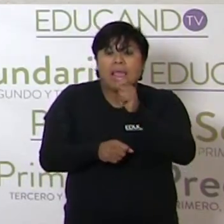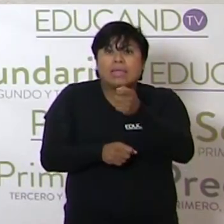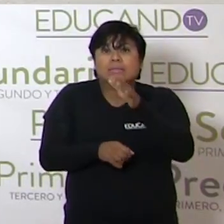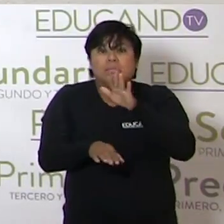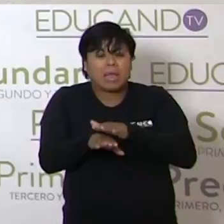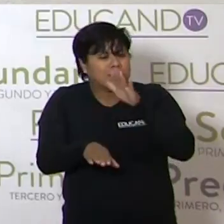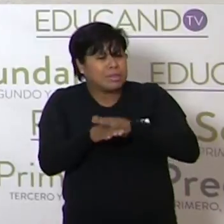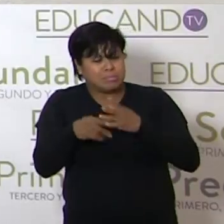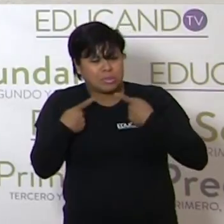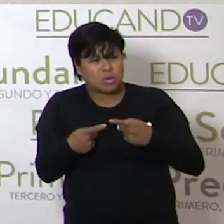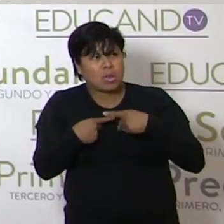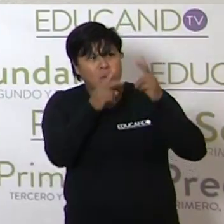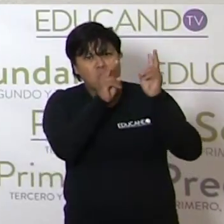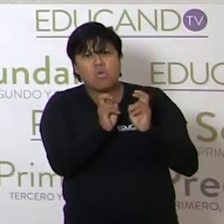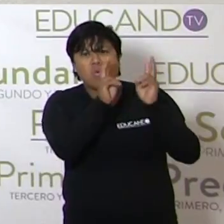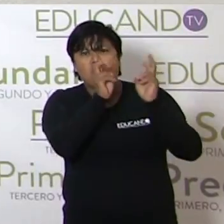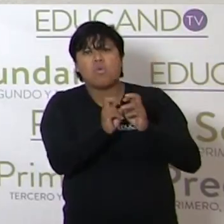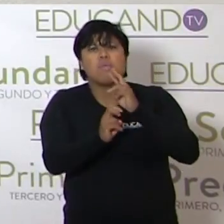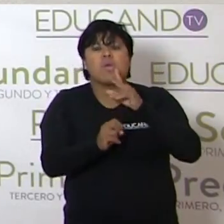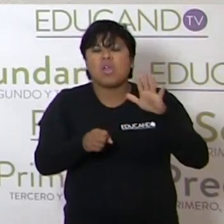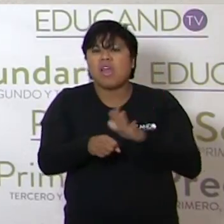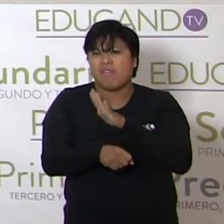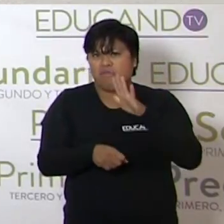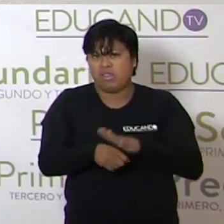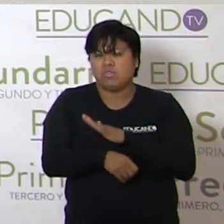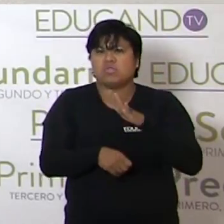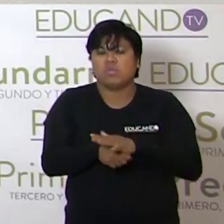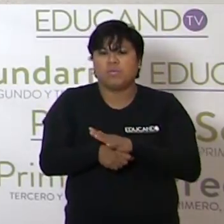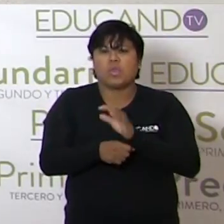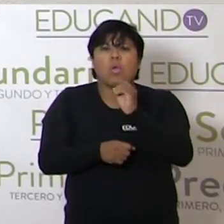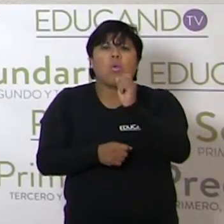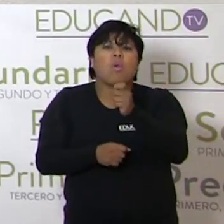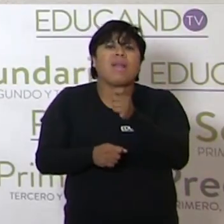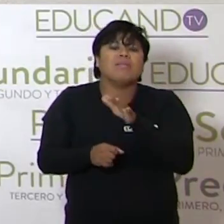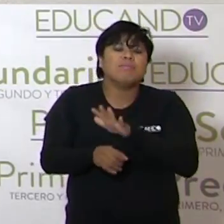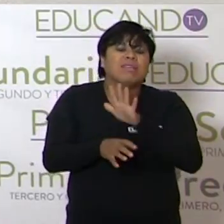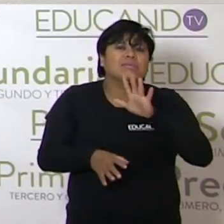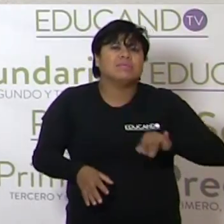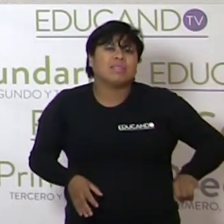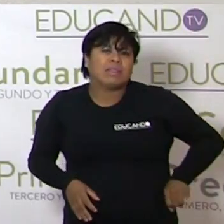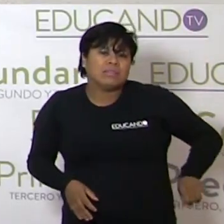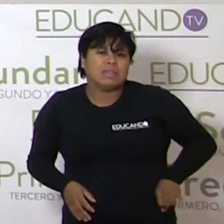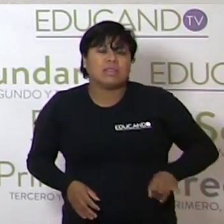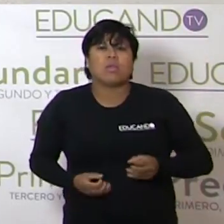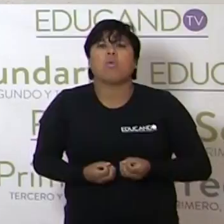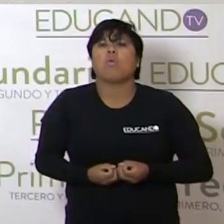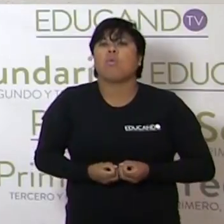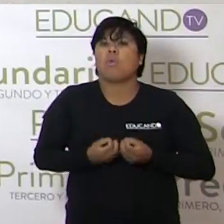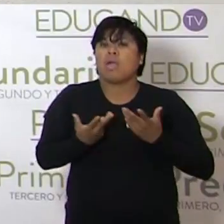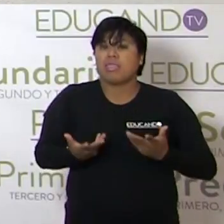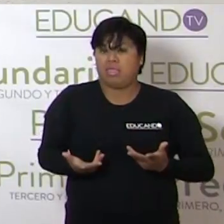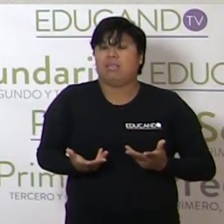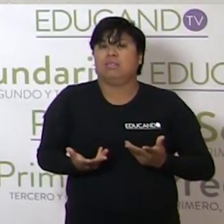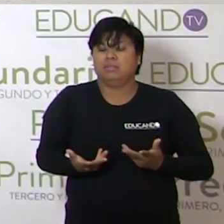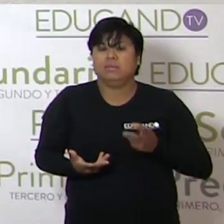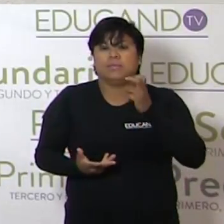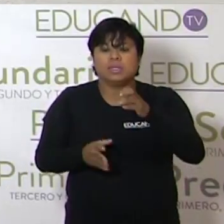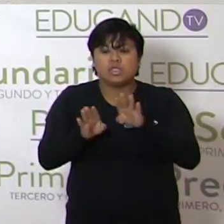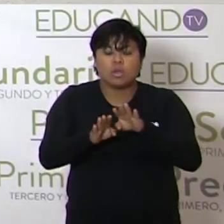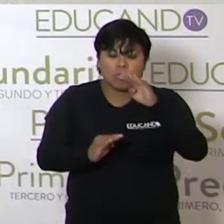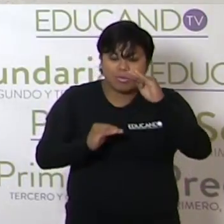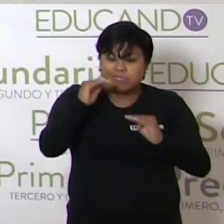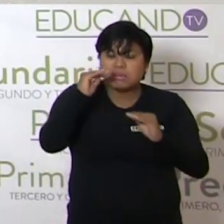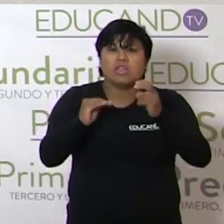está mejor ponderado, mejor calificado o qué es más interesante. Al final de cuentas, esa ponderación o esa estadística